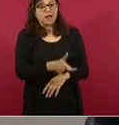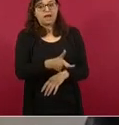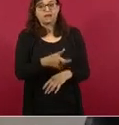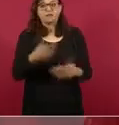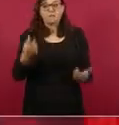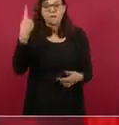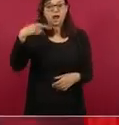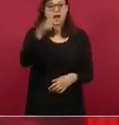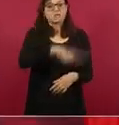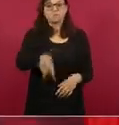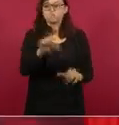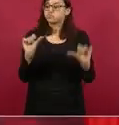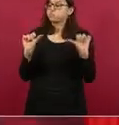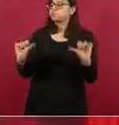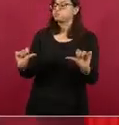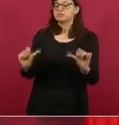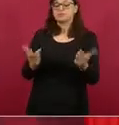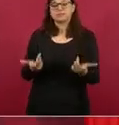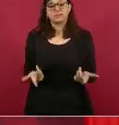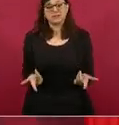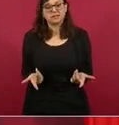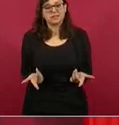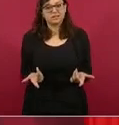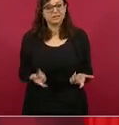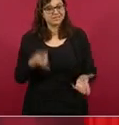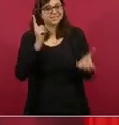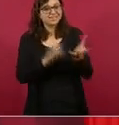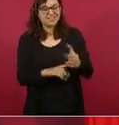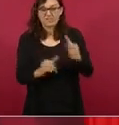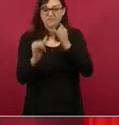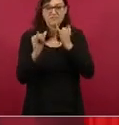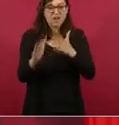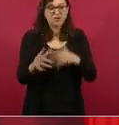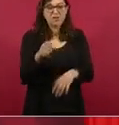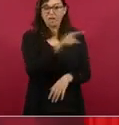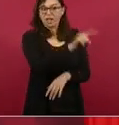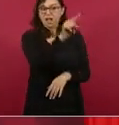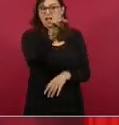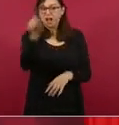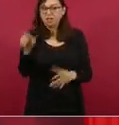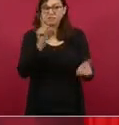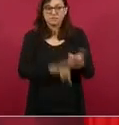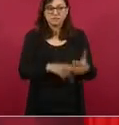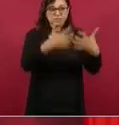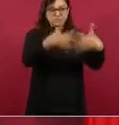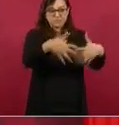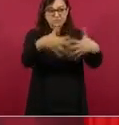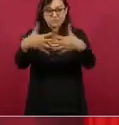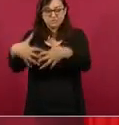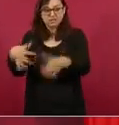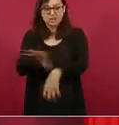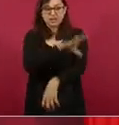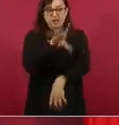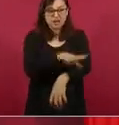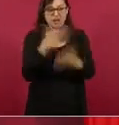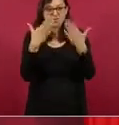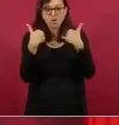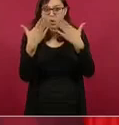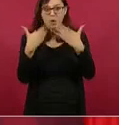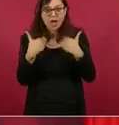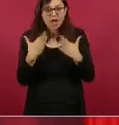Pues eso es un fraude y ya estaba prohibido por